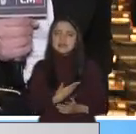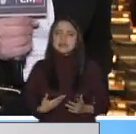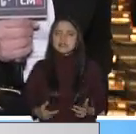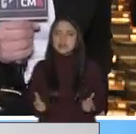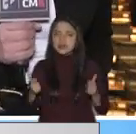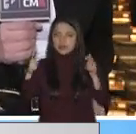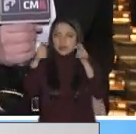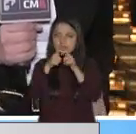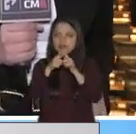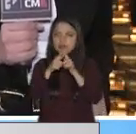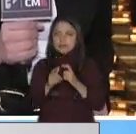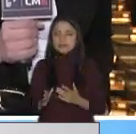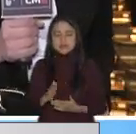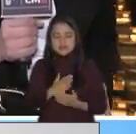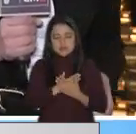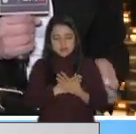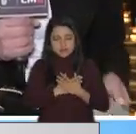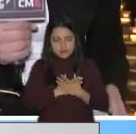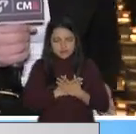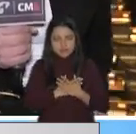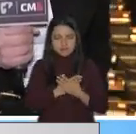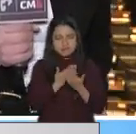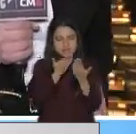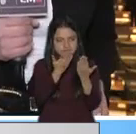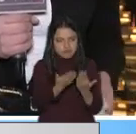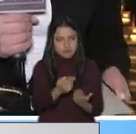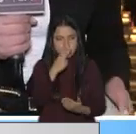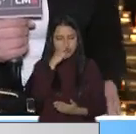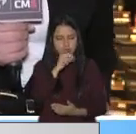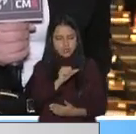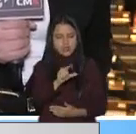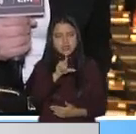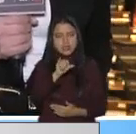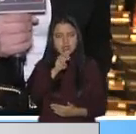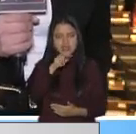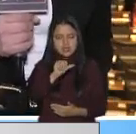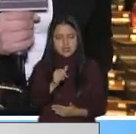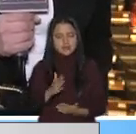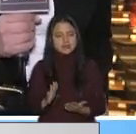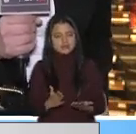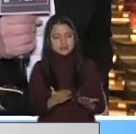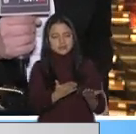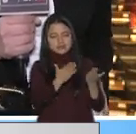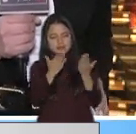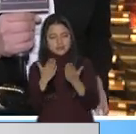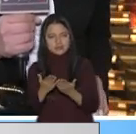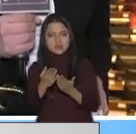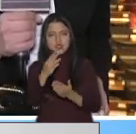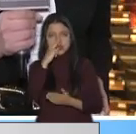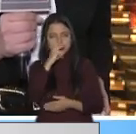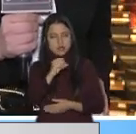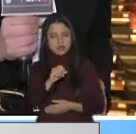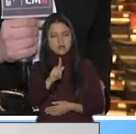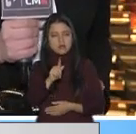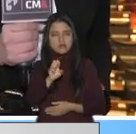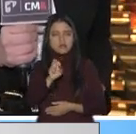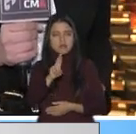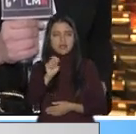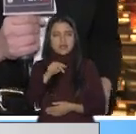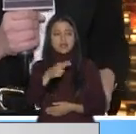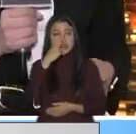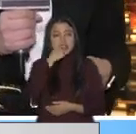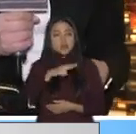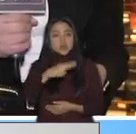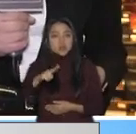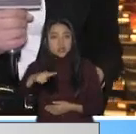duelo a la familia del maestro Botero, a su hija Lina Botero, quien estuvo aquí presente, además su hijo también, Fernando Botero, y sus